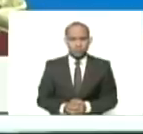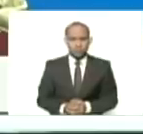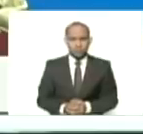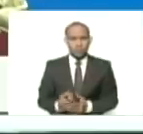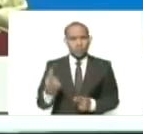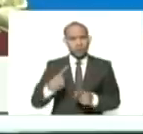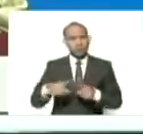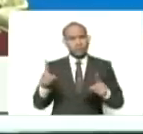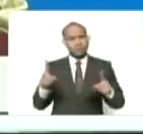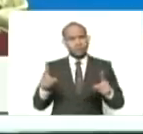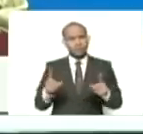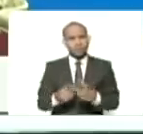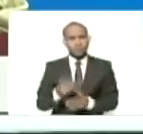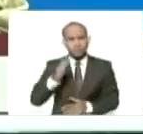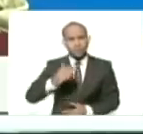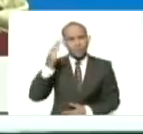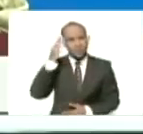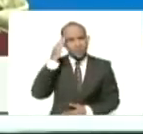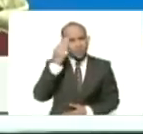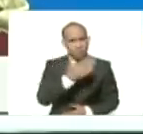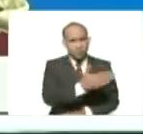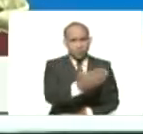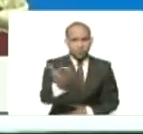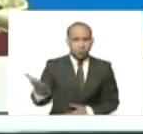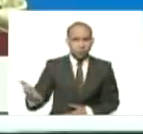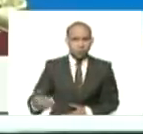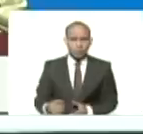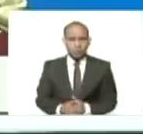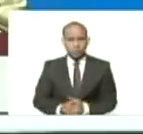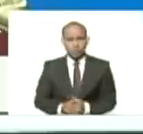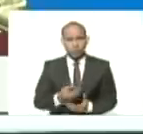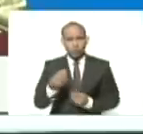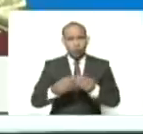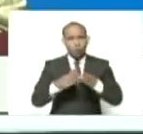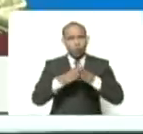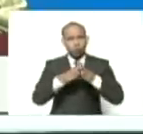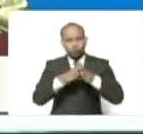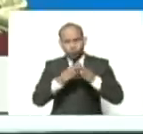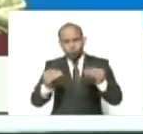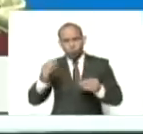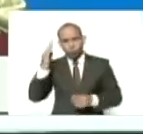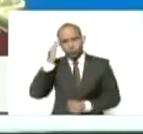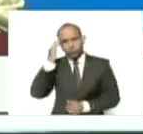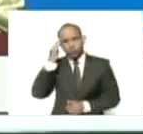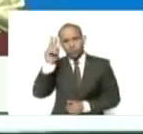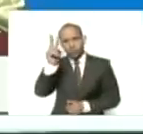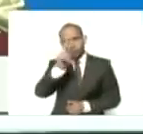Así que deben saber, como lo saben todos los venezolanos,